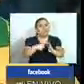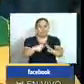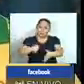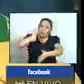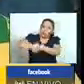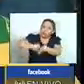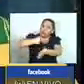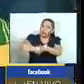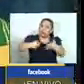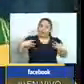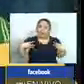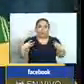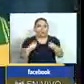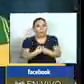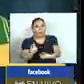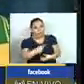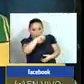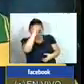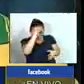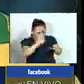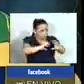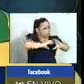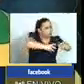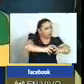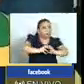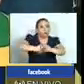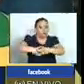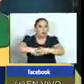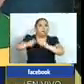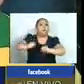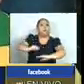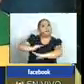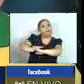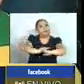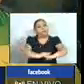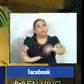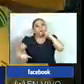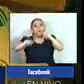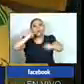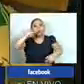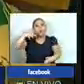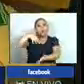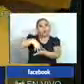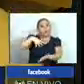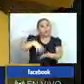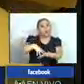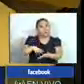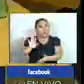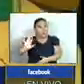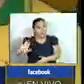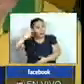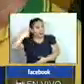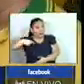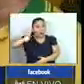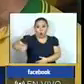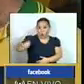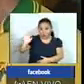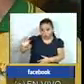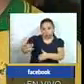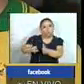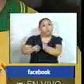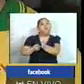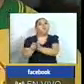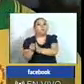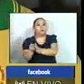luchadores sociales, con trabajadores organizados que están dispuestos a defender la democracia de este país. Si el juez es honesto y es